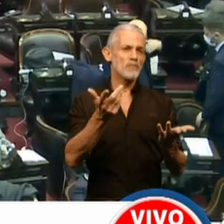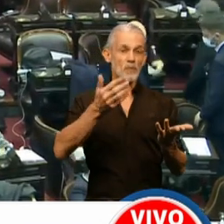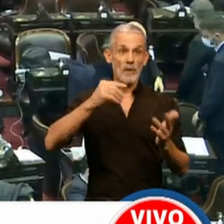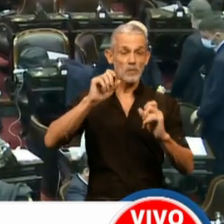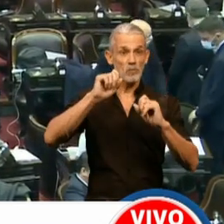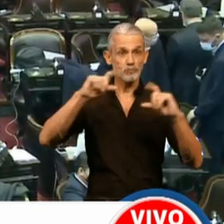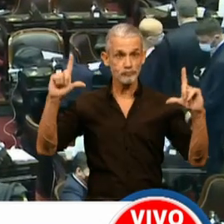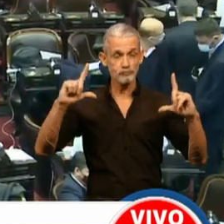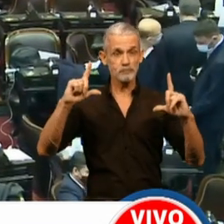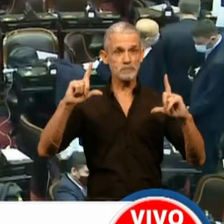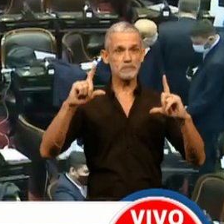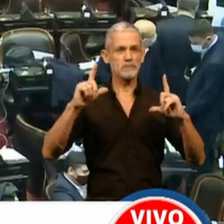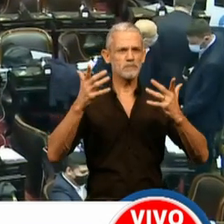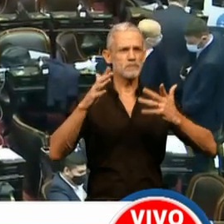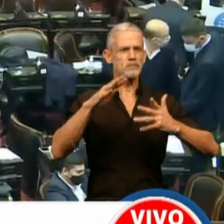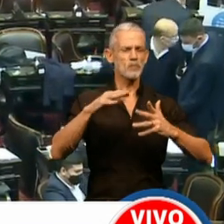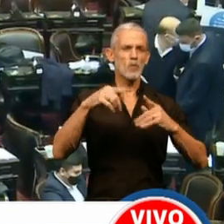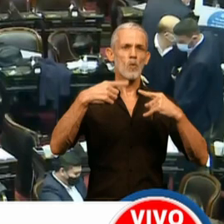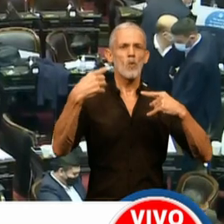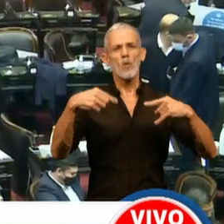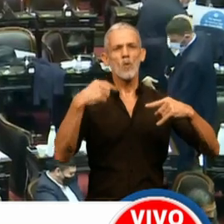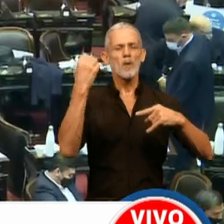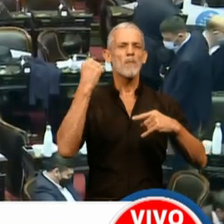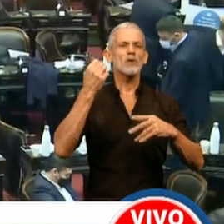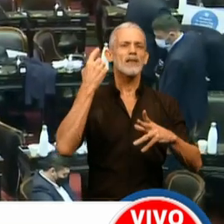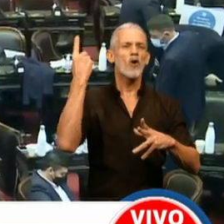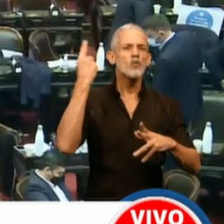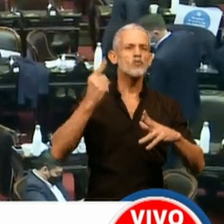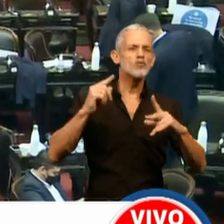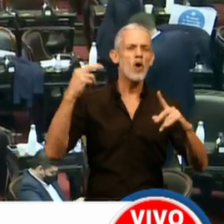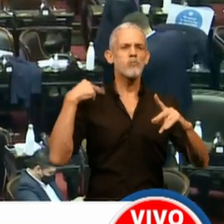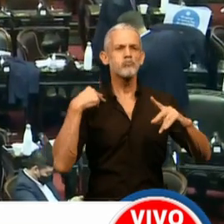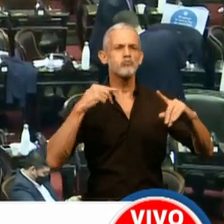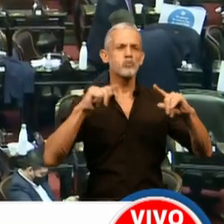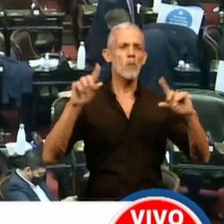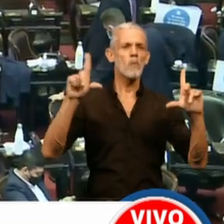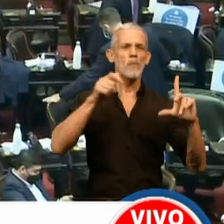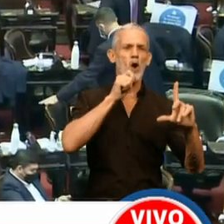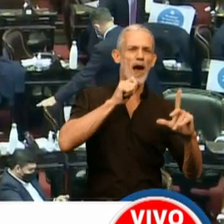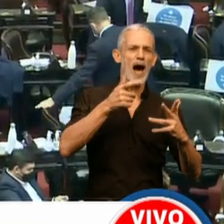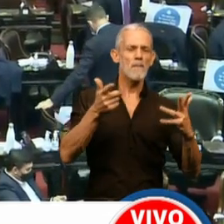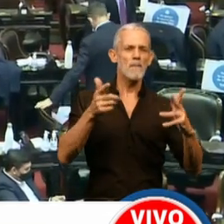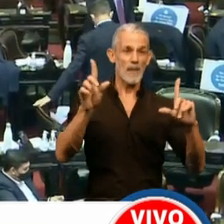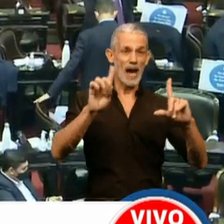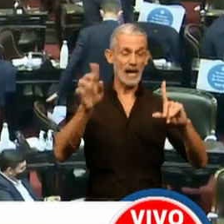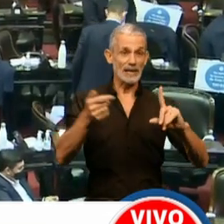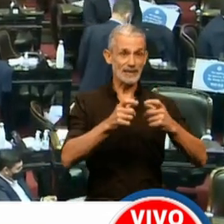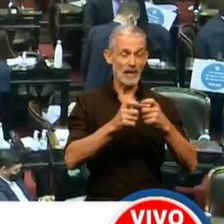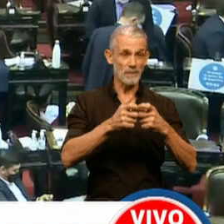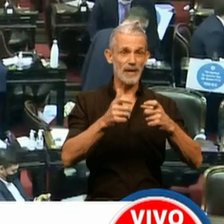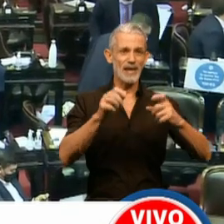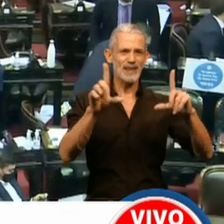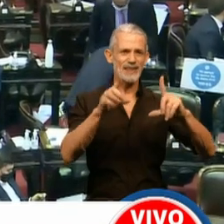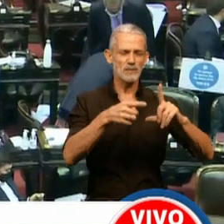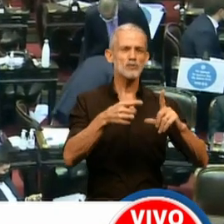apareciendo los espacios importantes de conducción de algunos programas y sobre todos en aquellos